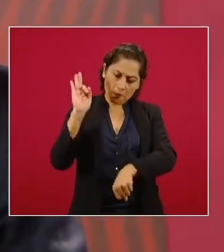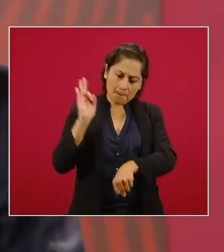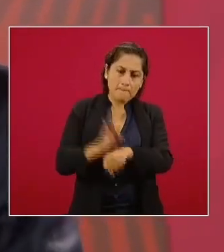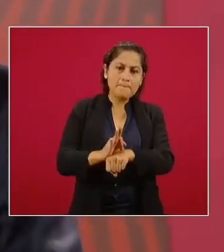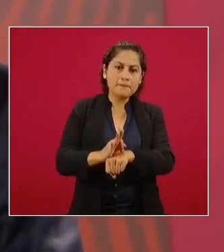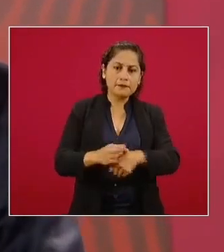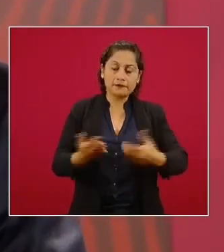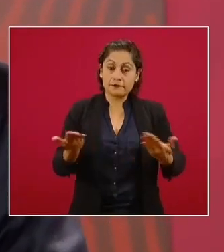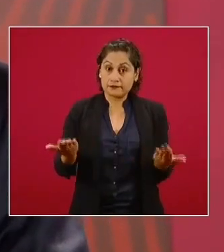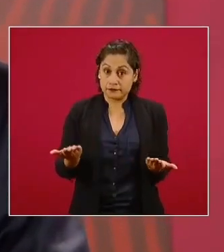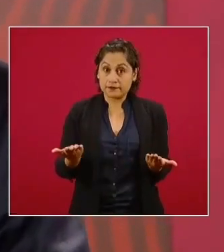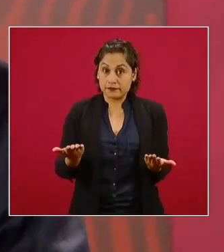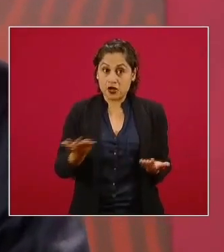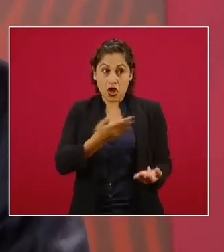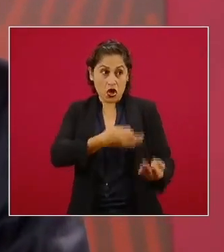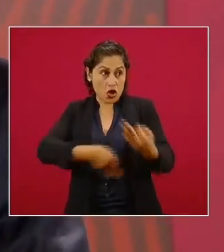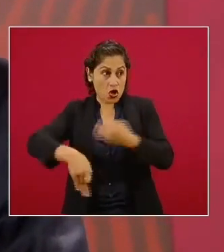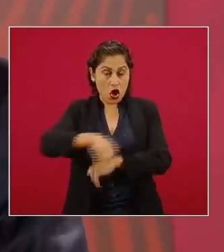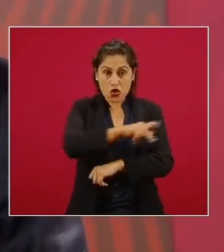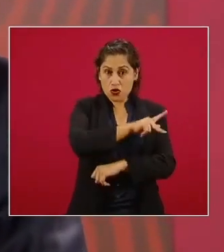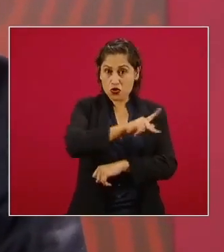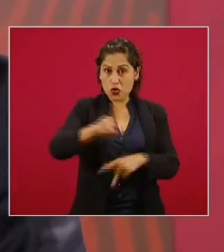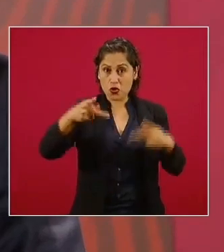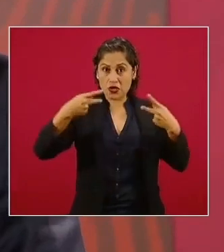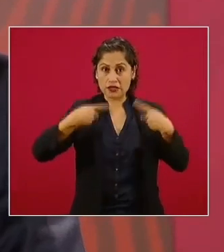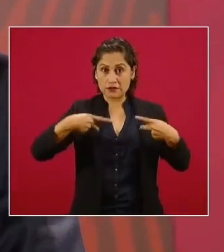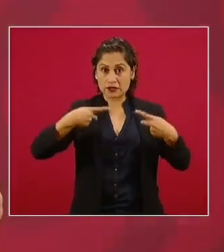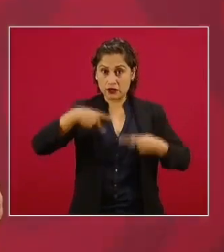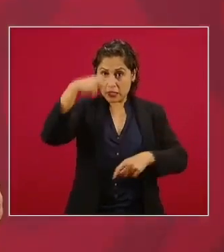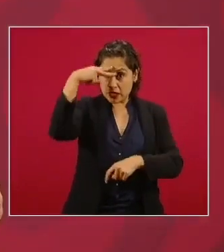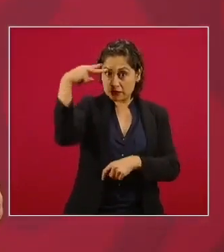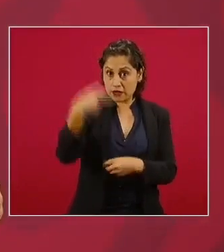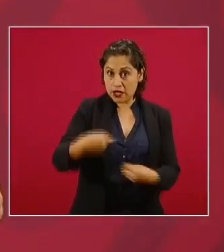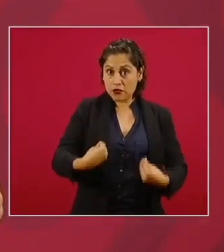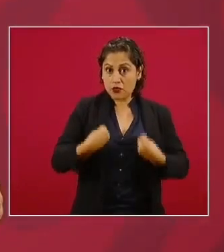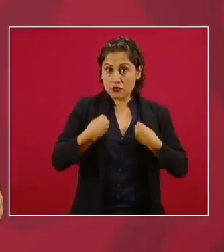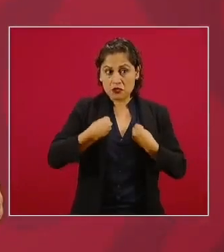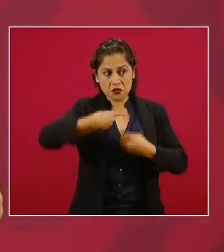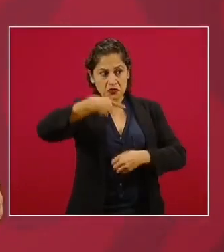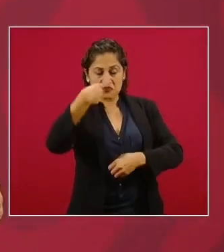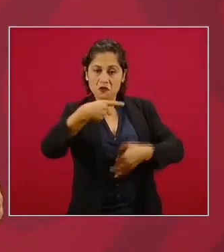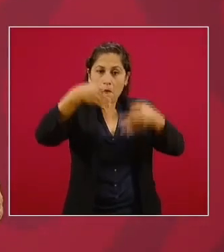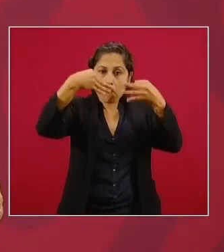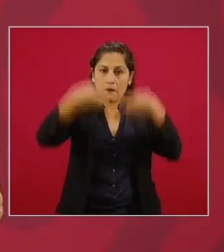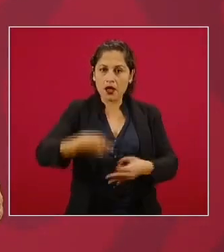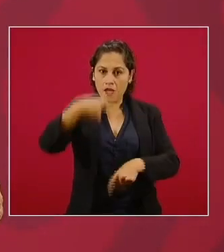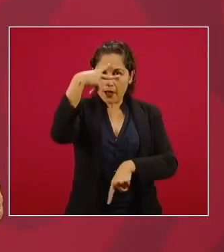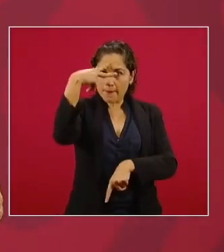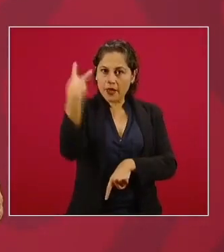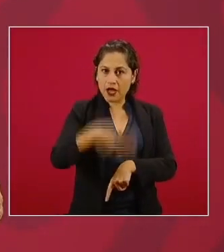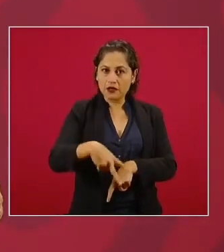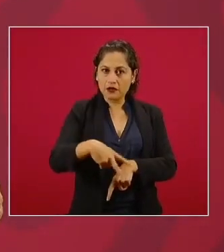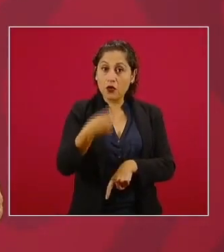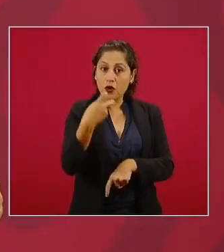Son ciudadanos de verdad, no ciudadanos imaginarios como era antes.